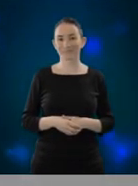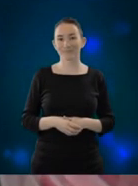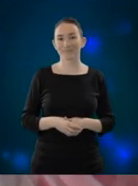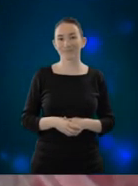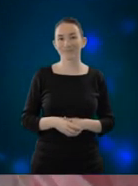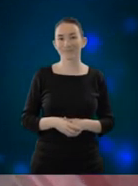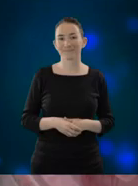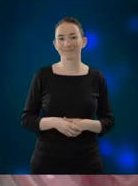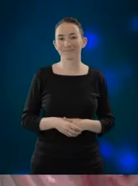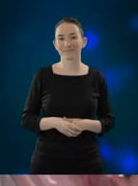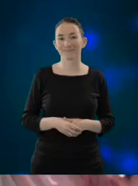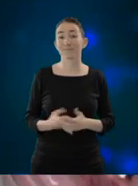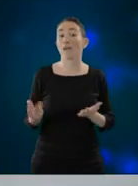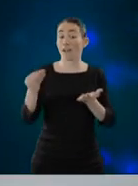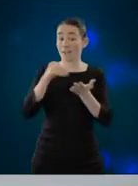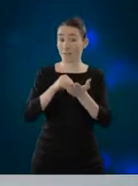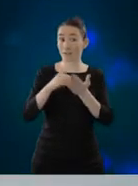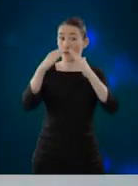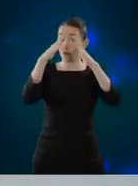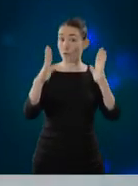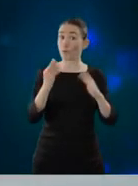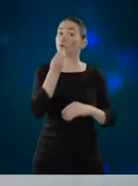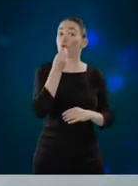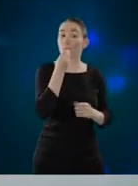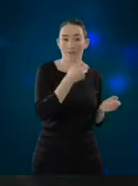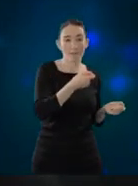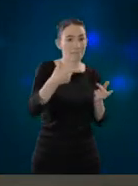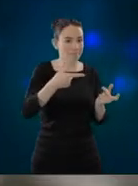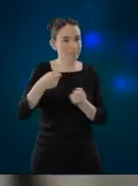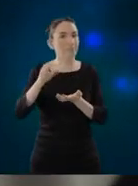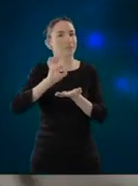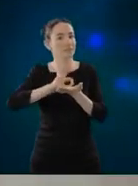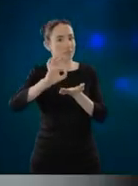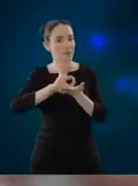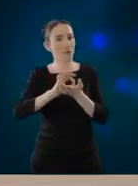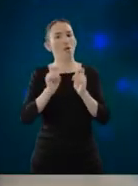Además de un servicio de comidas a domicilio para garantizar una correcta alimentación.